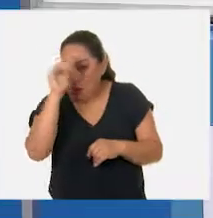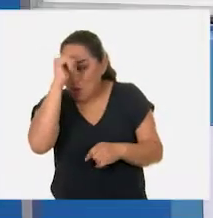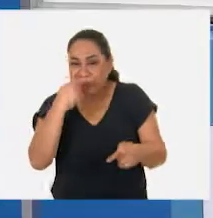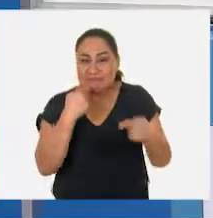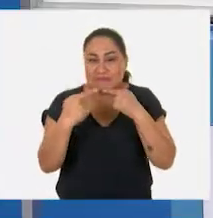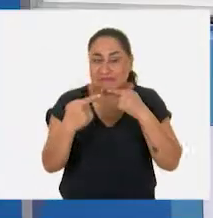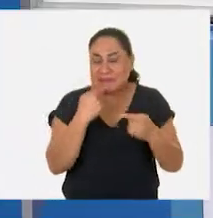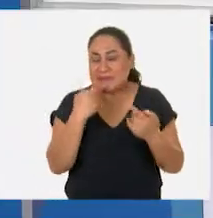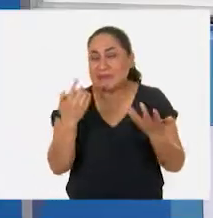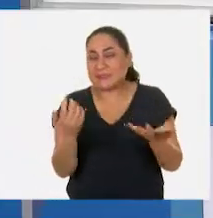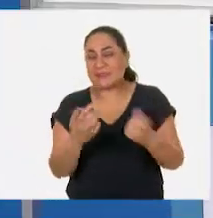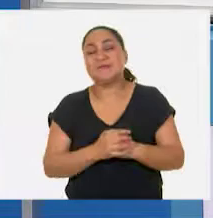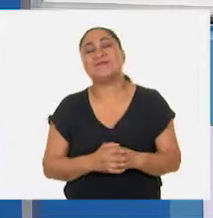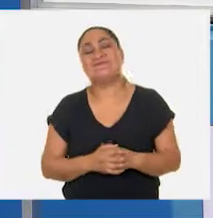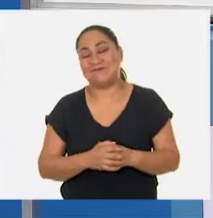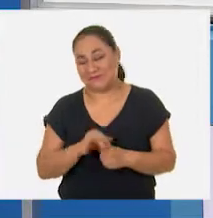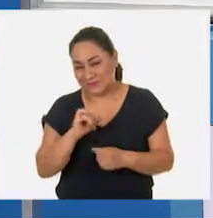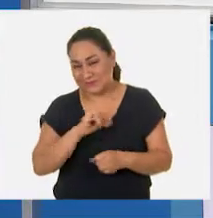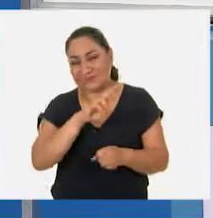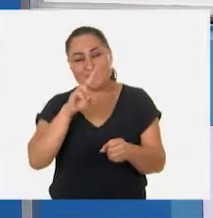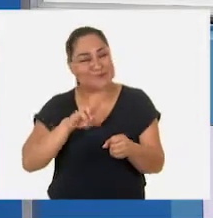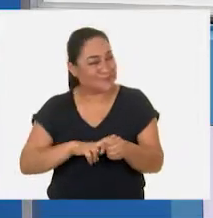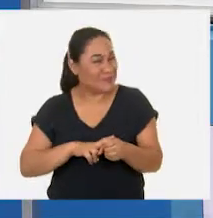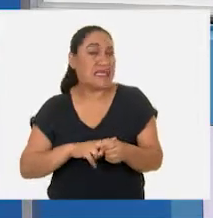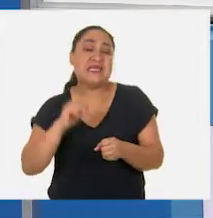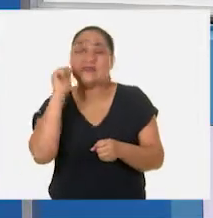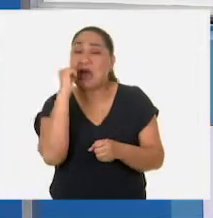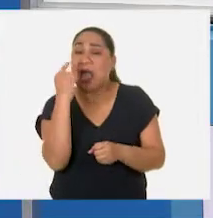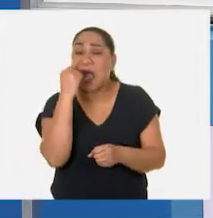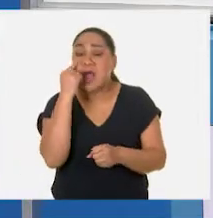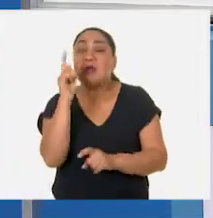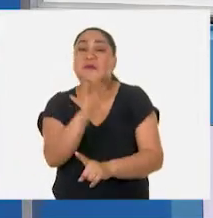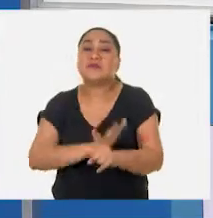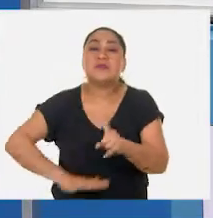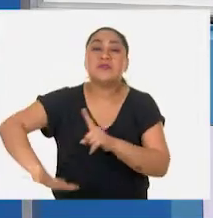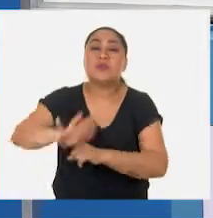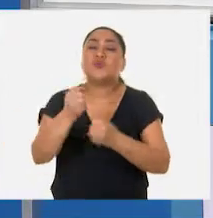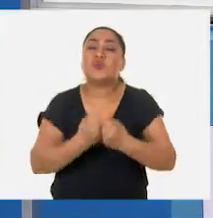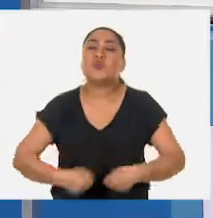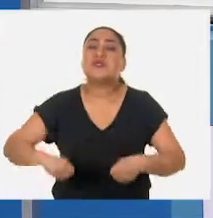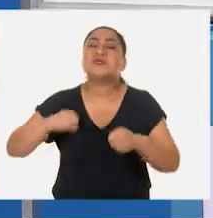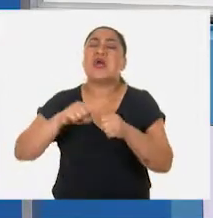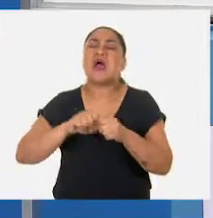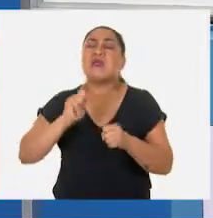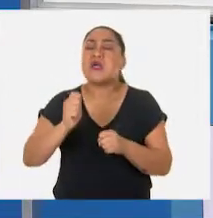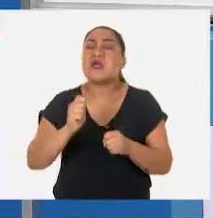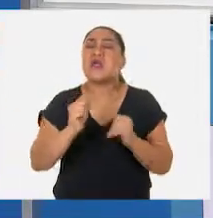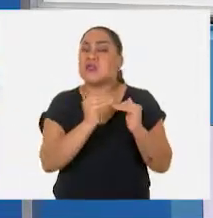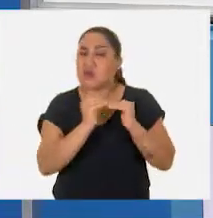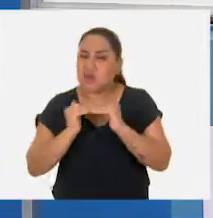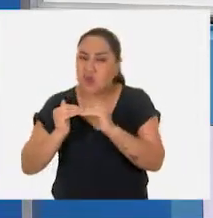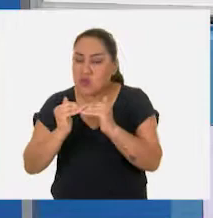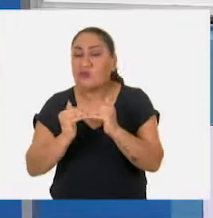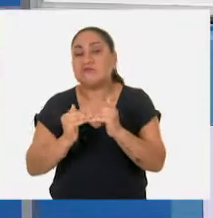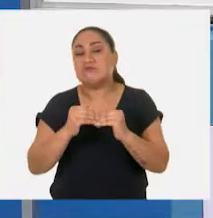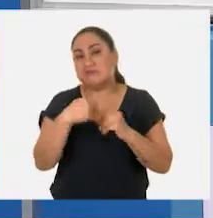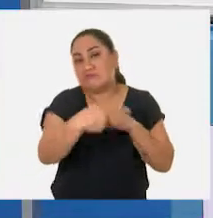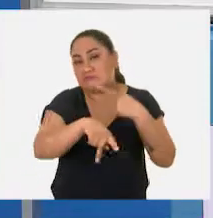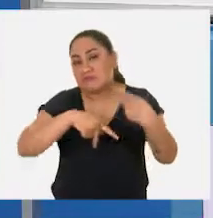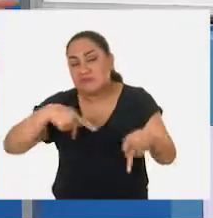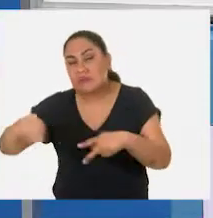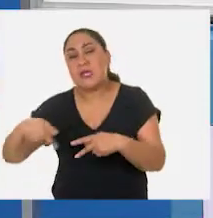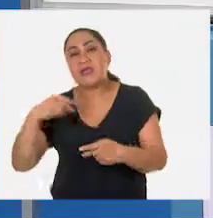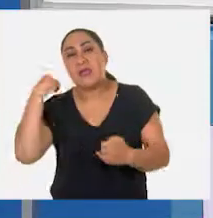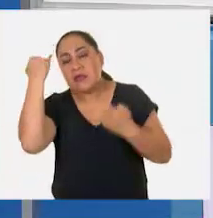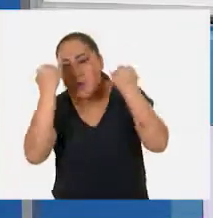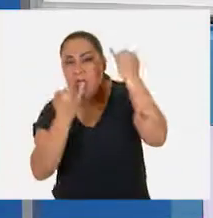Sí, es normal. Pero precisamente esa es una característica de una sociedad democrática. En ella conviven una gran diversidad de intereses, proyectos de vida